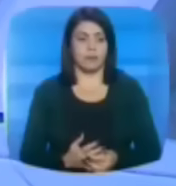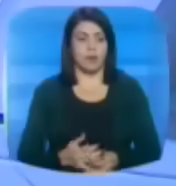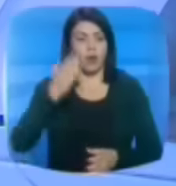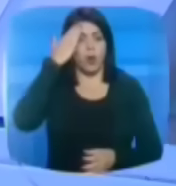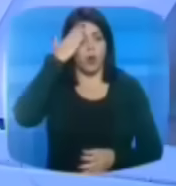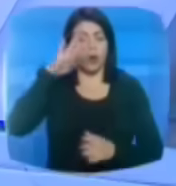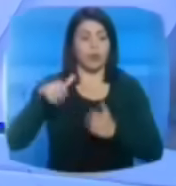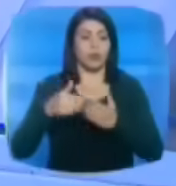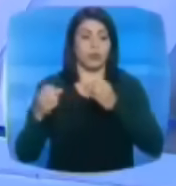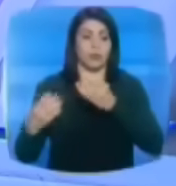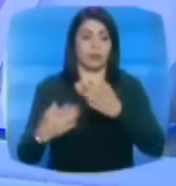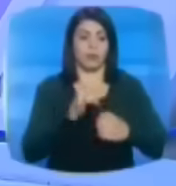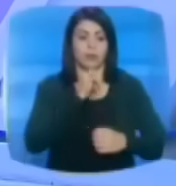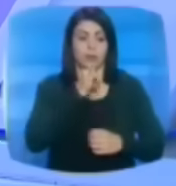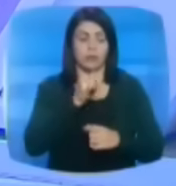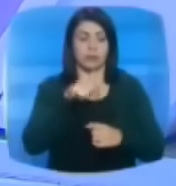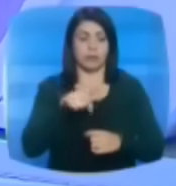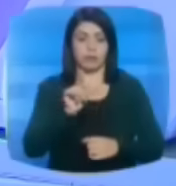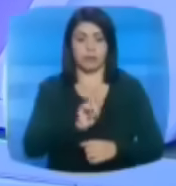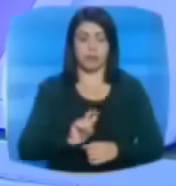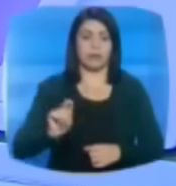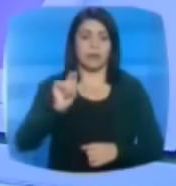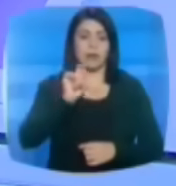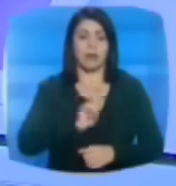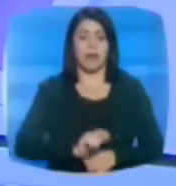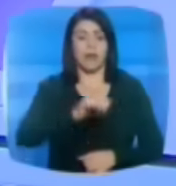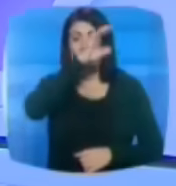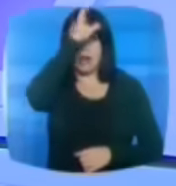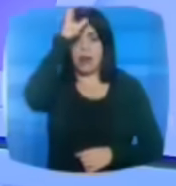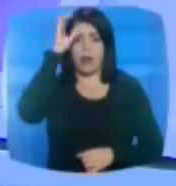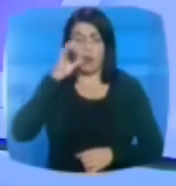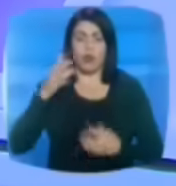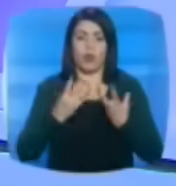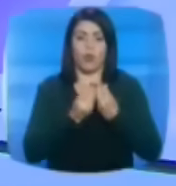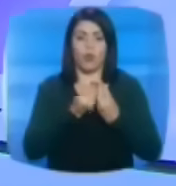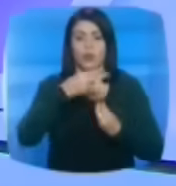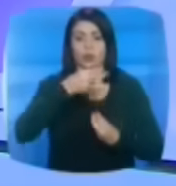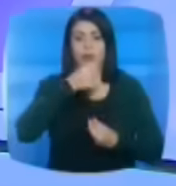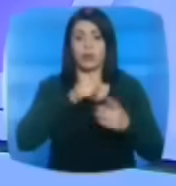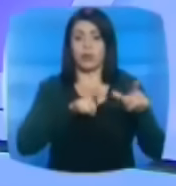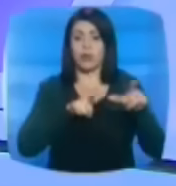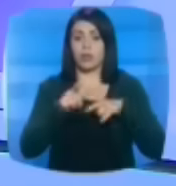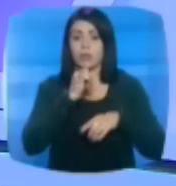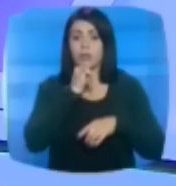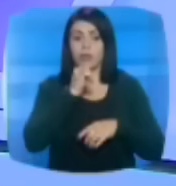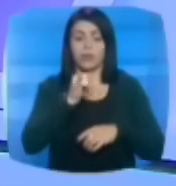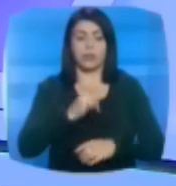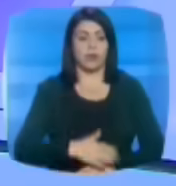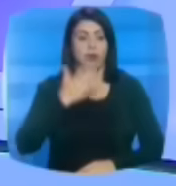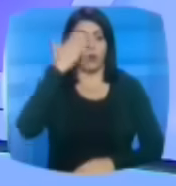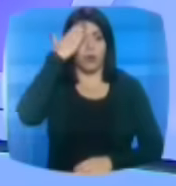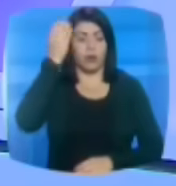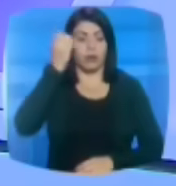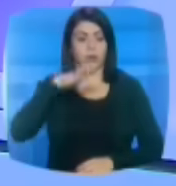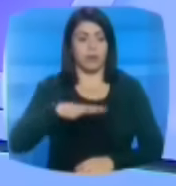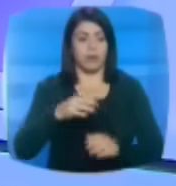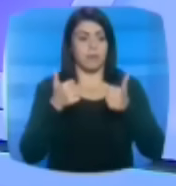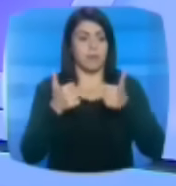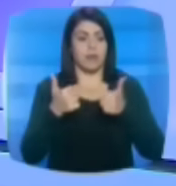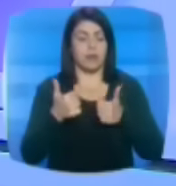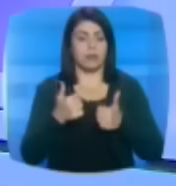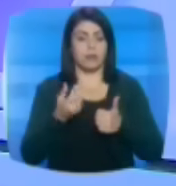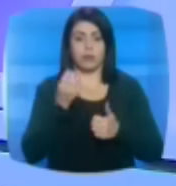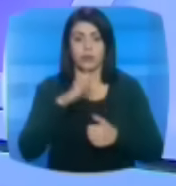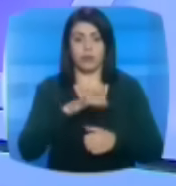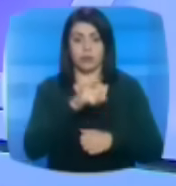¿Qué tal, amigos? Sean bienvenidos a la presente emisión del Noticiero Televen. Claudia Hernández y Héctor Matos, estamos listos para informarles. Hola, Claudia, ¿cómo estás? Muy bien, ¿cómo